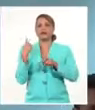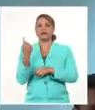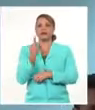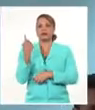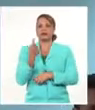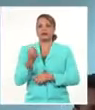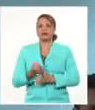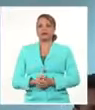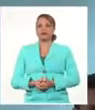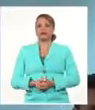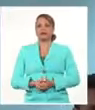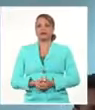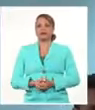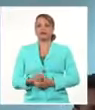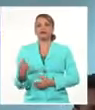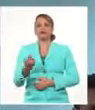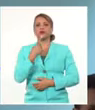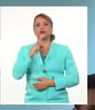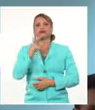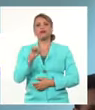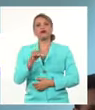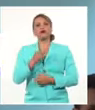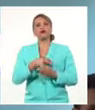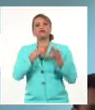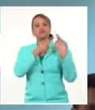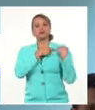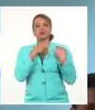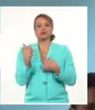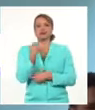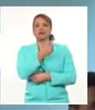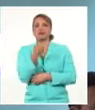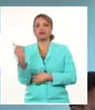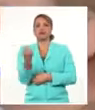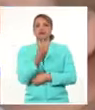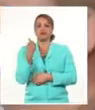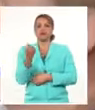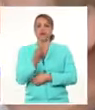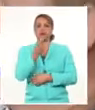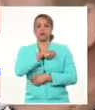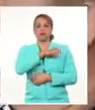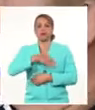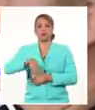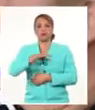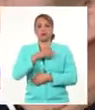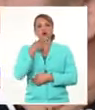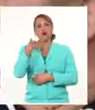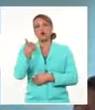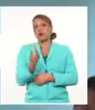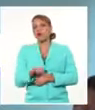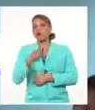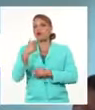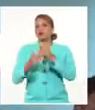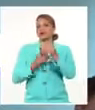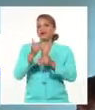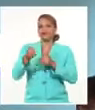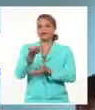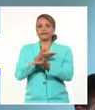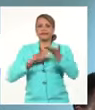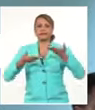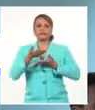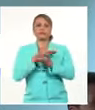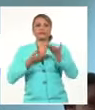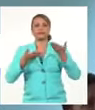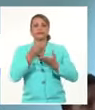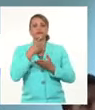hablado del sentido de responsabilidad que nosotros tenemos que tener con el pueblo y cómo debe ser sistemático ese intercambio